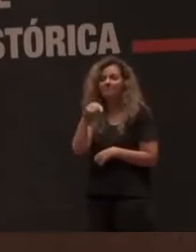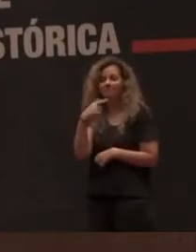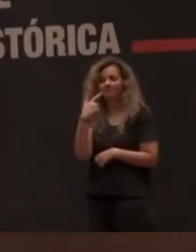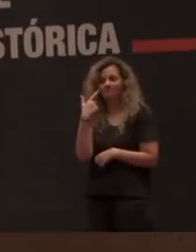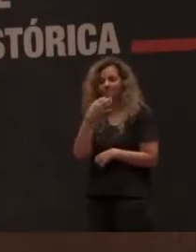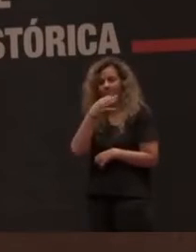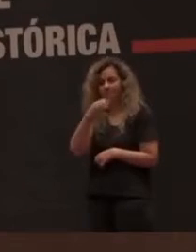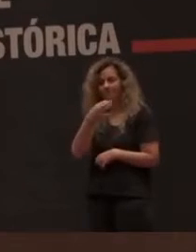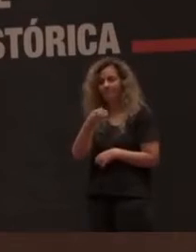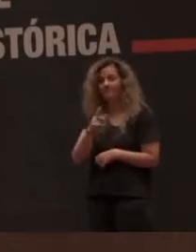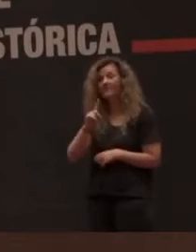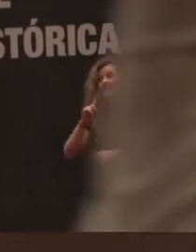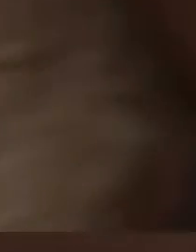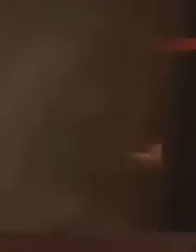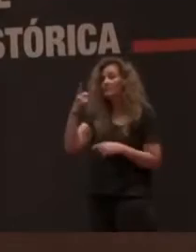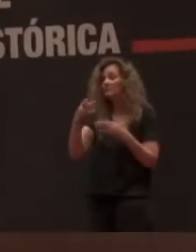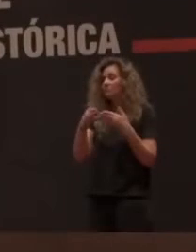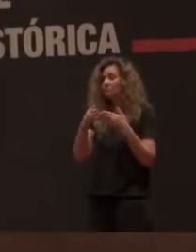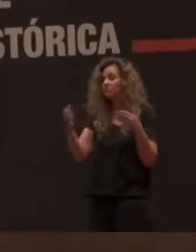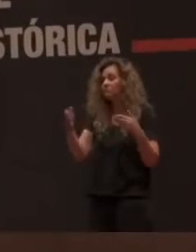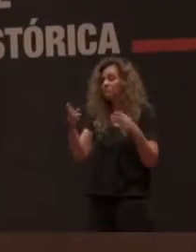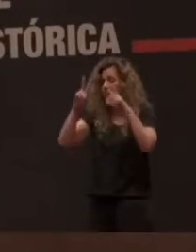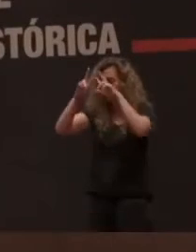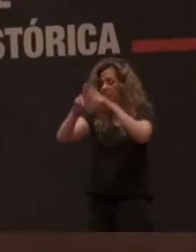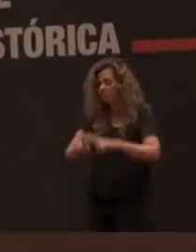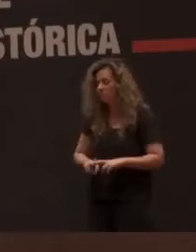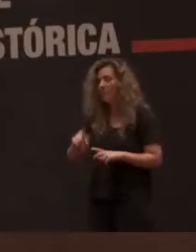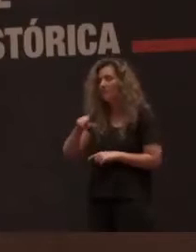as primeiras investigacións que se fixeron e os